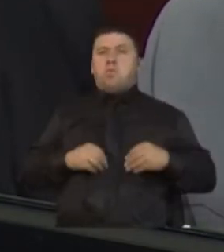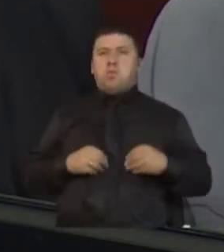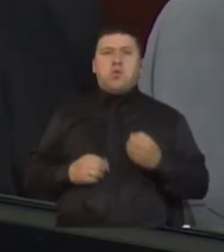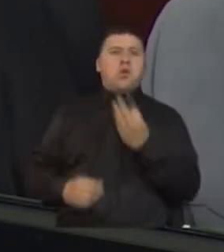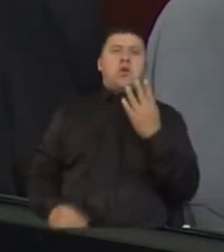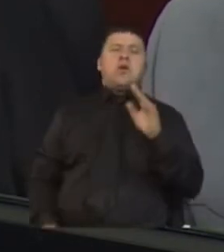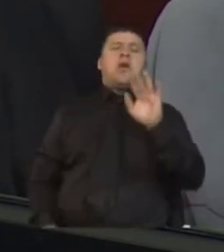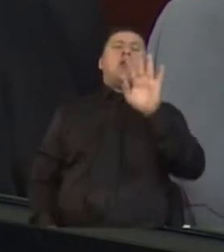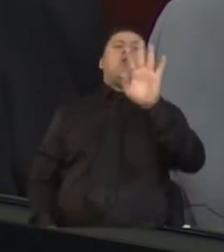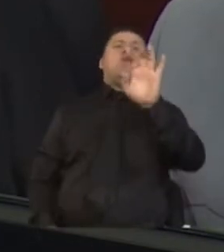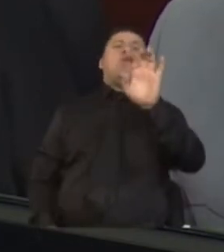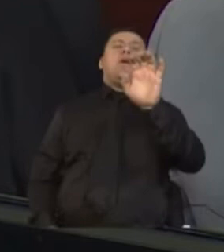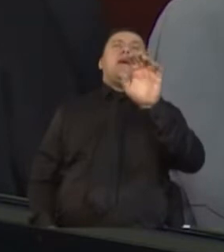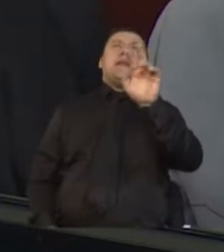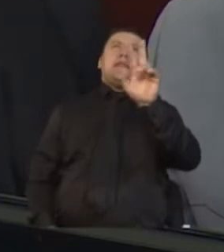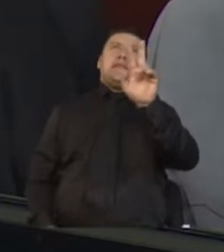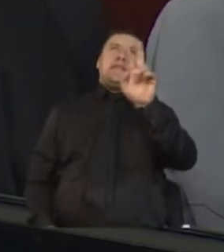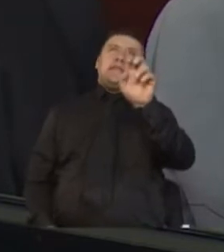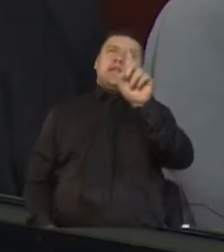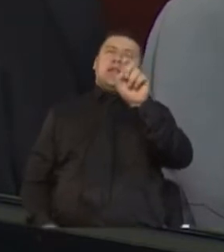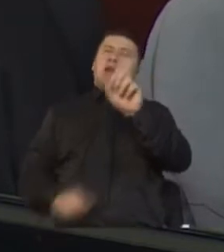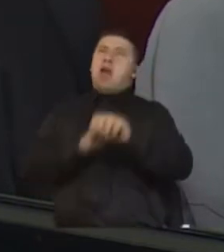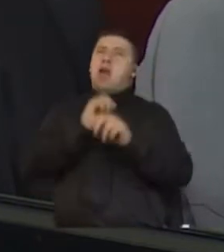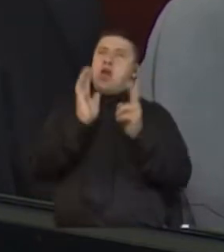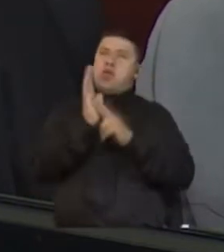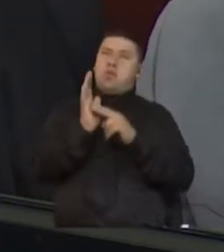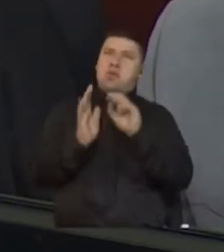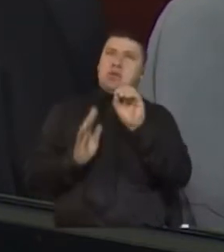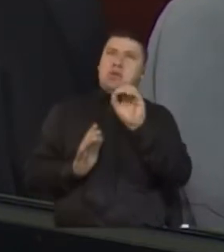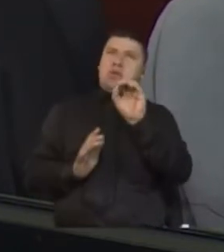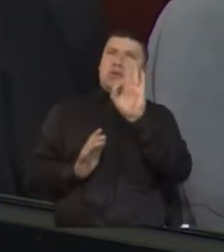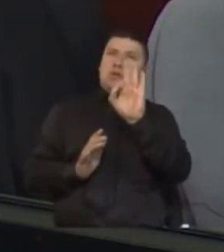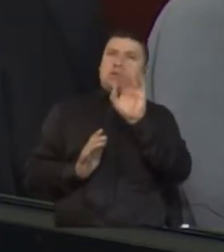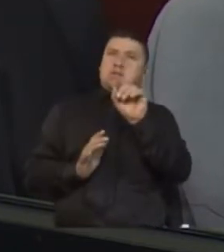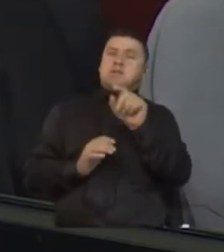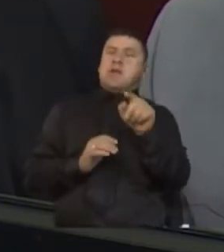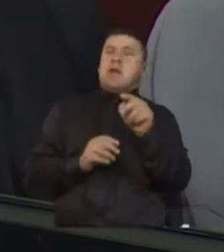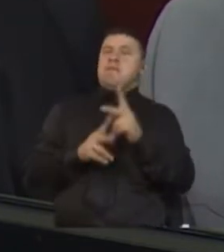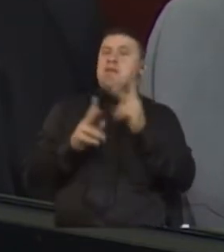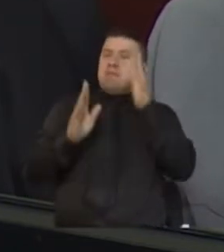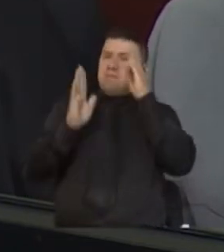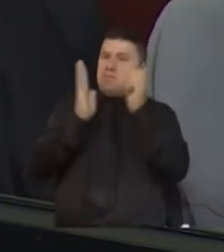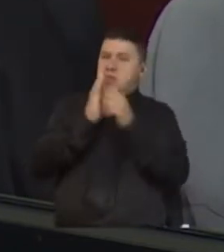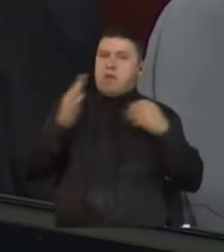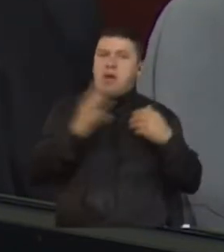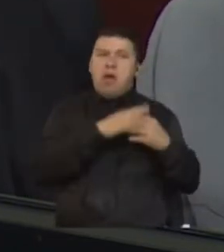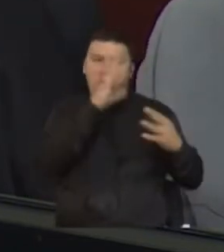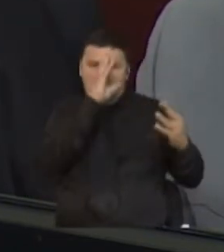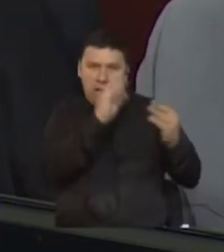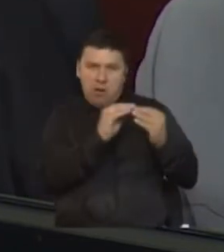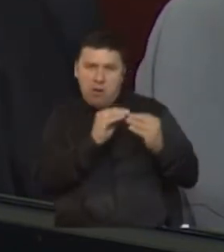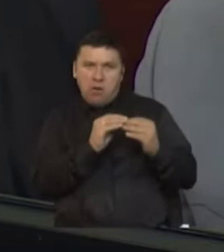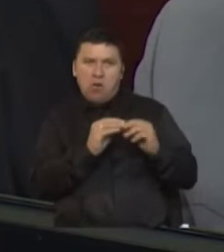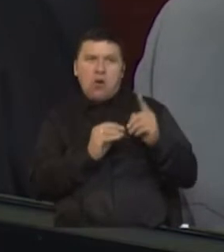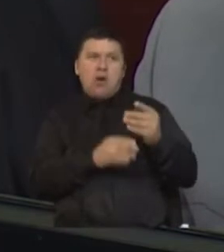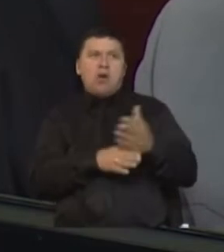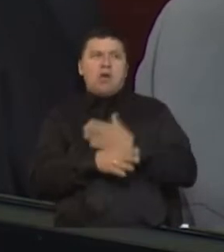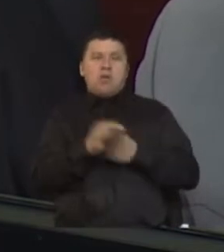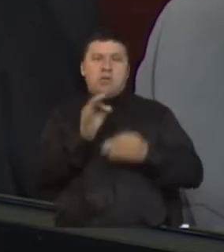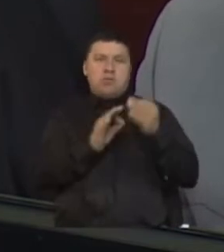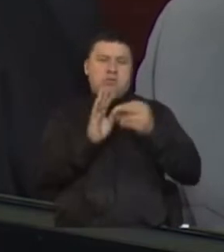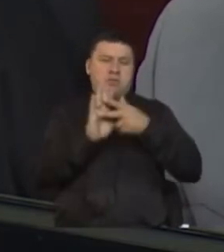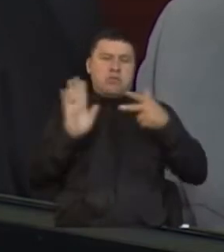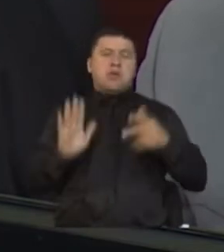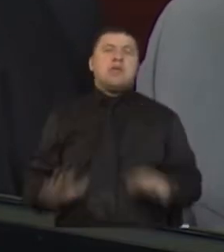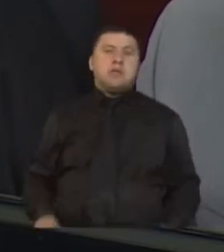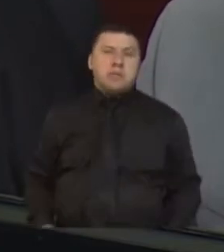sentencia 962 del 2003 también. Frente a este tipo de acuerdos, en otra sentencia de la